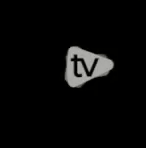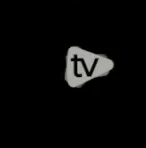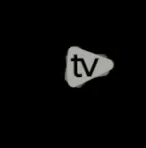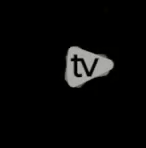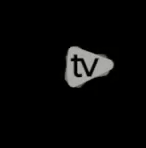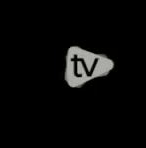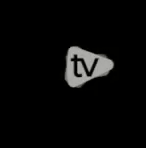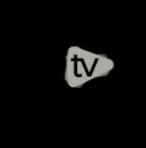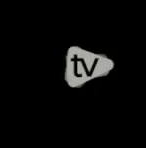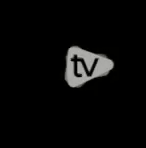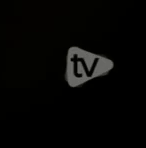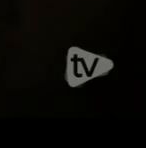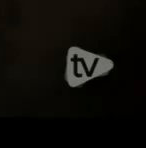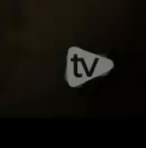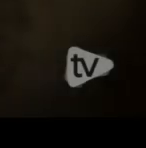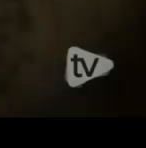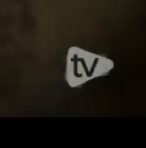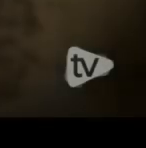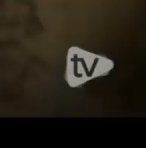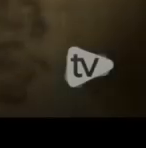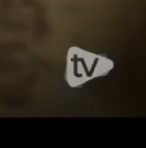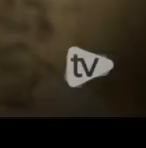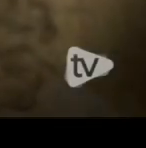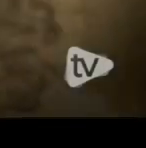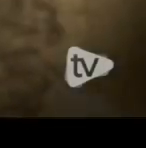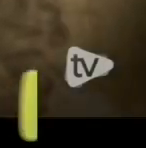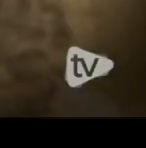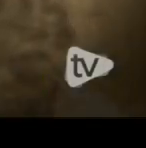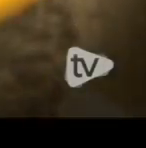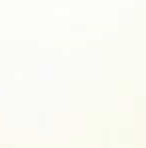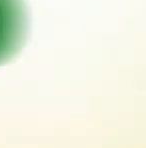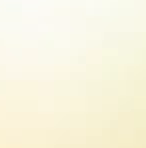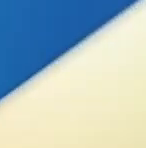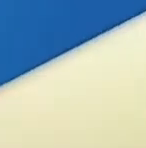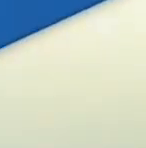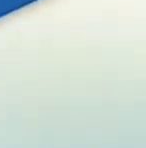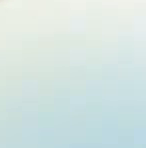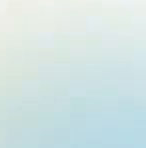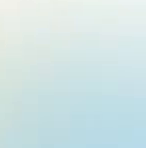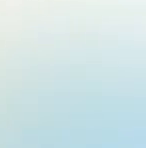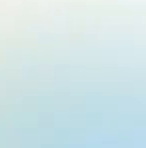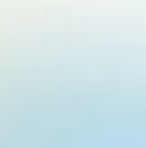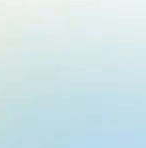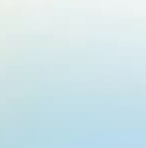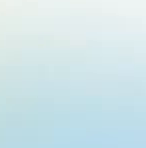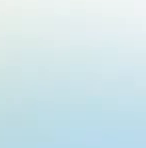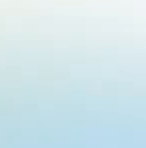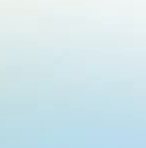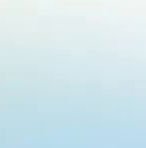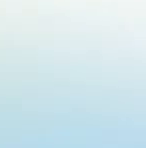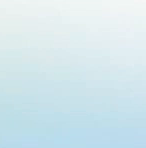Voces Anónimas. De lunes a viernes a las 6 de la tarde por Ecuador TV.